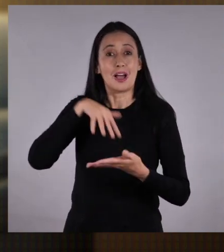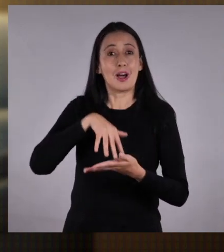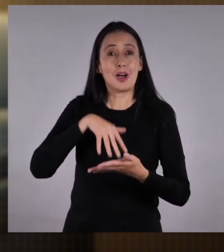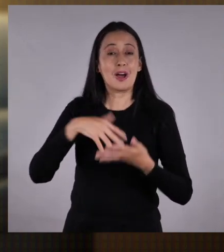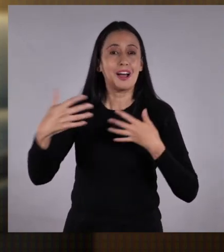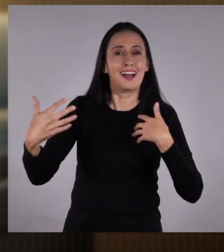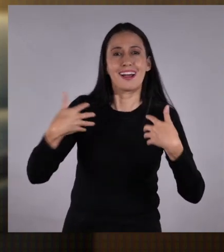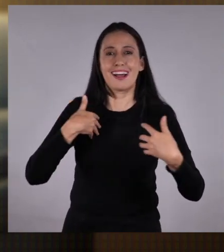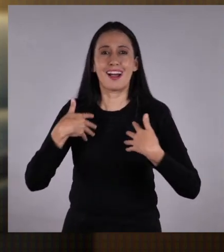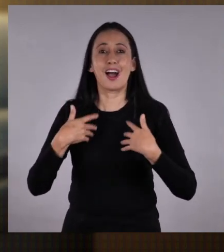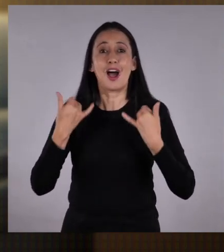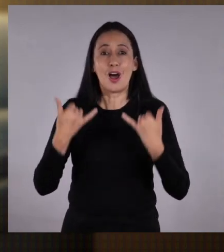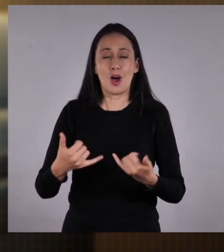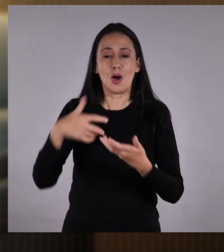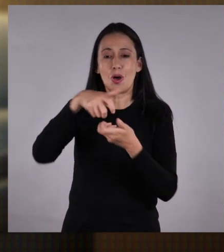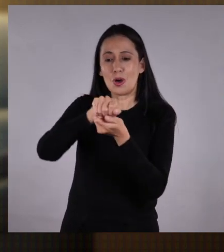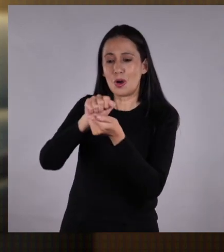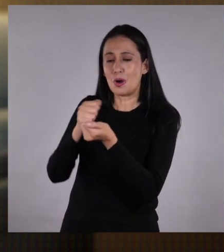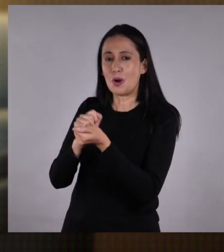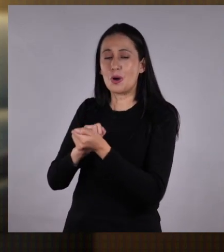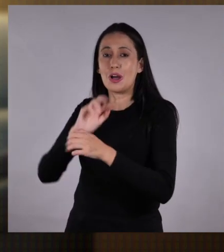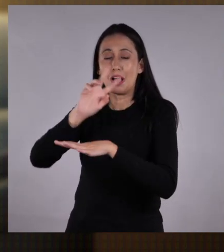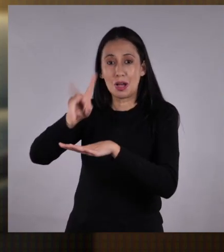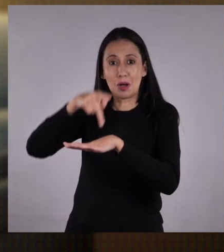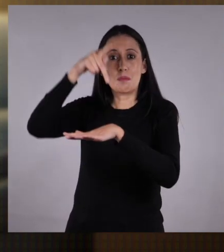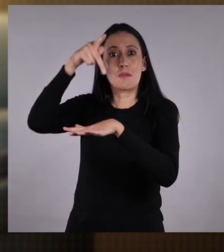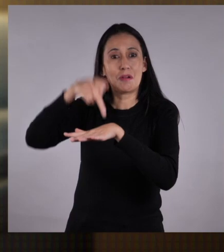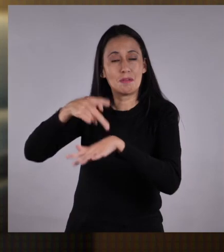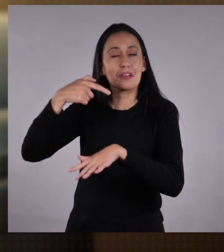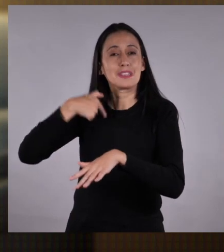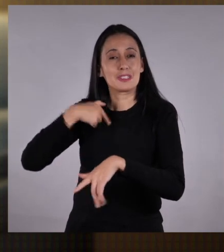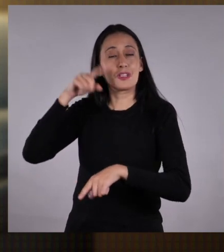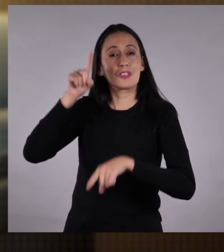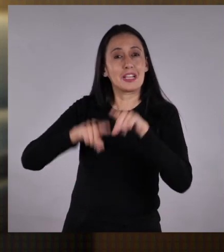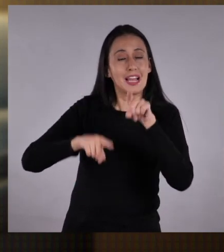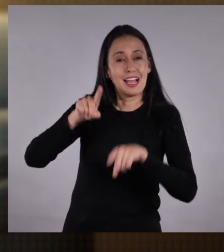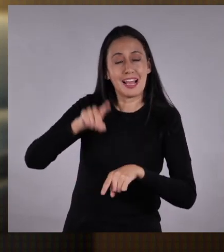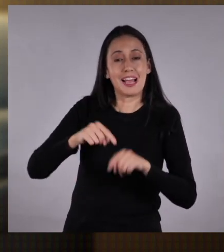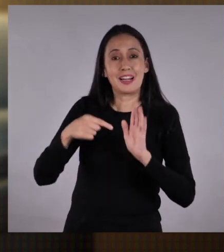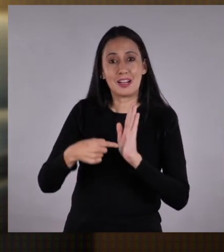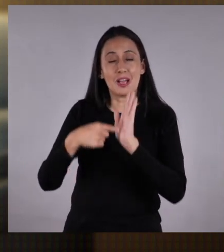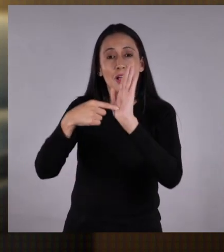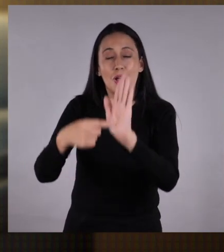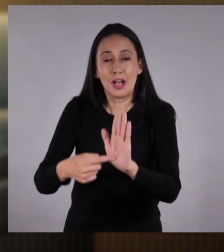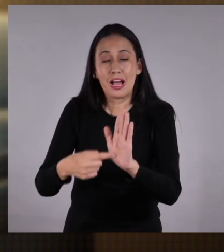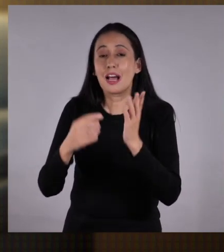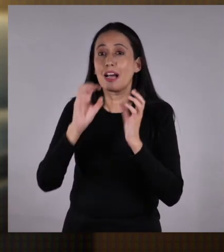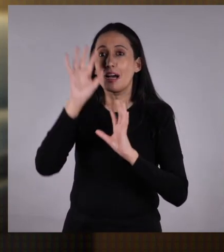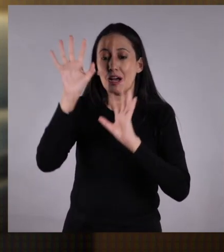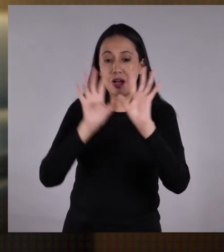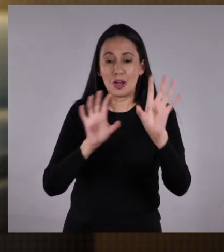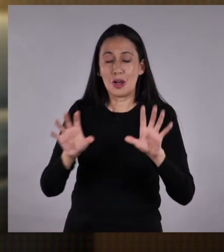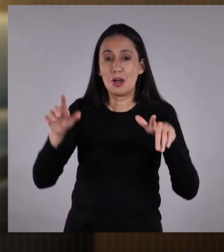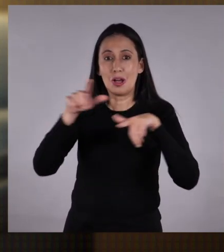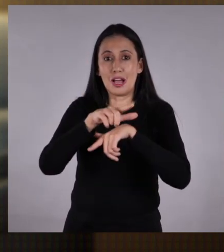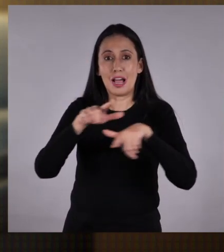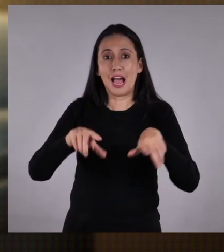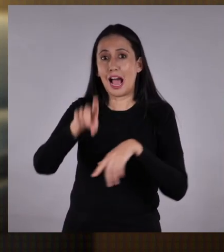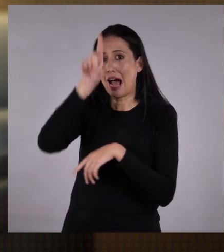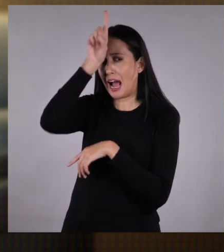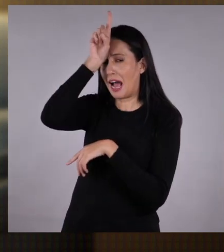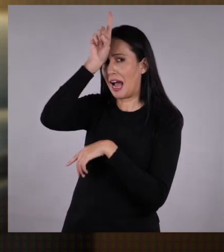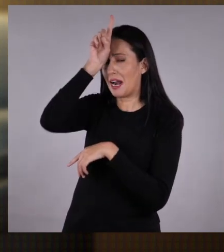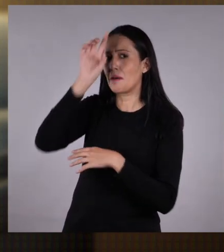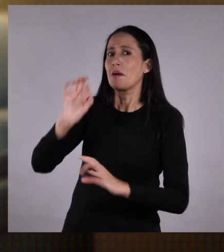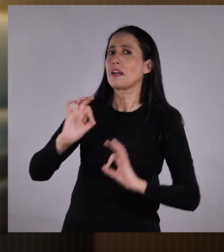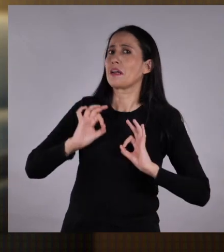presentado mis obras en muchas salas de arte y me acaban de llamar para exponer en una sala de Alemania. Definitivamente el arte